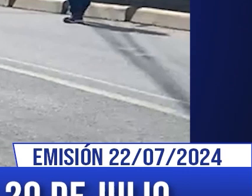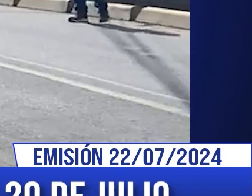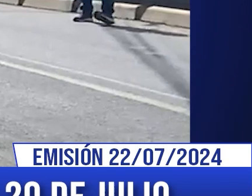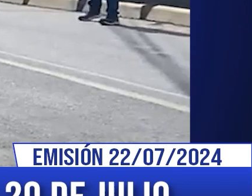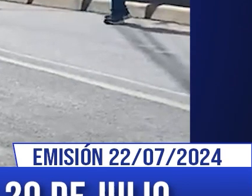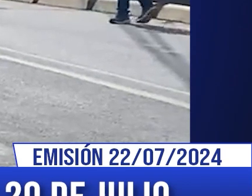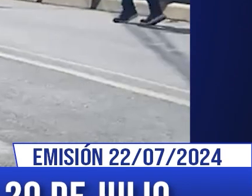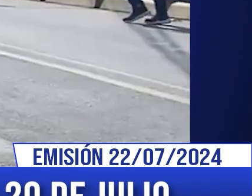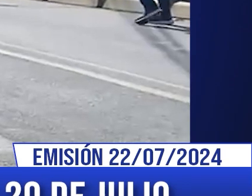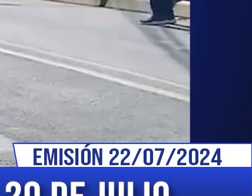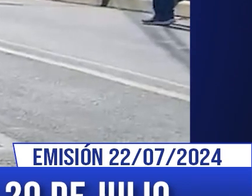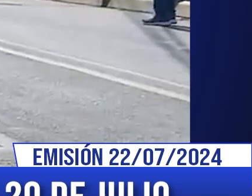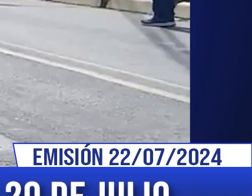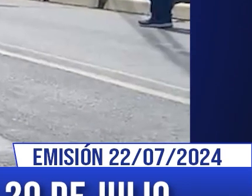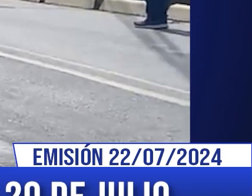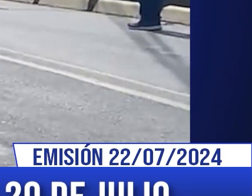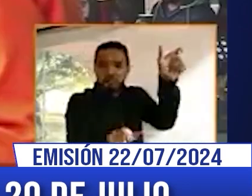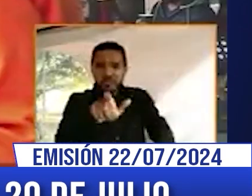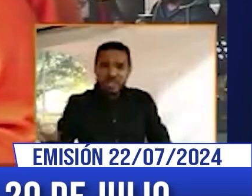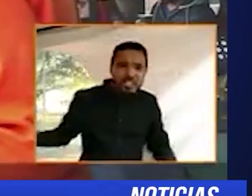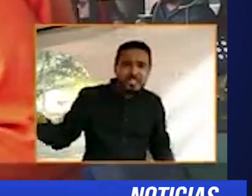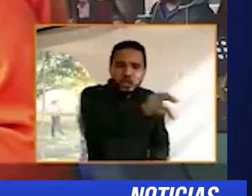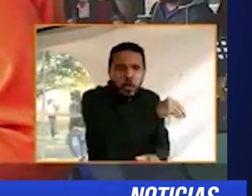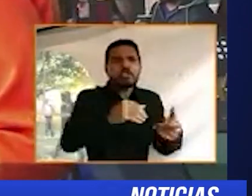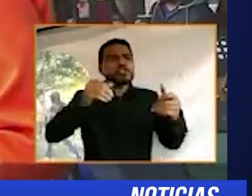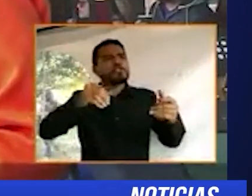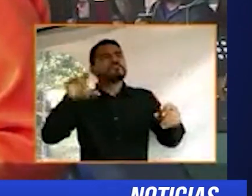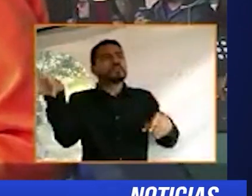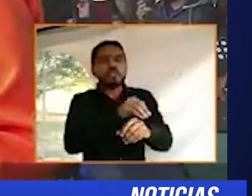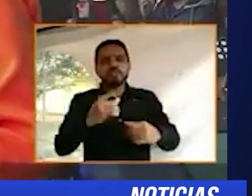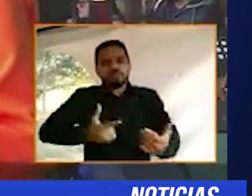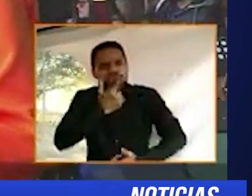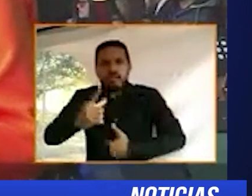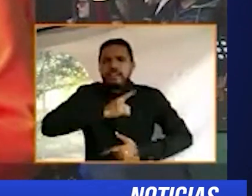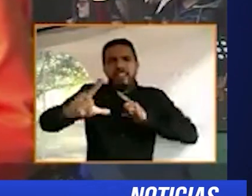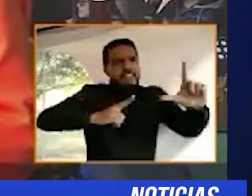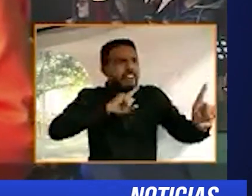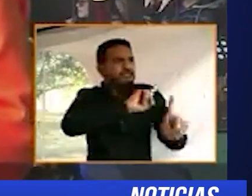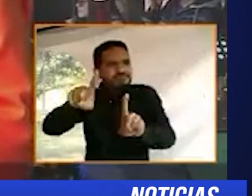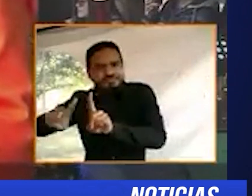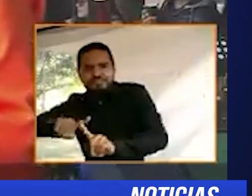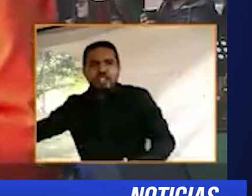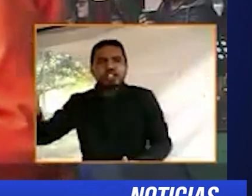y a todos los ciudadanos, a todos los activistas, a todas las personas que nos